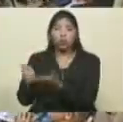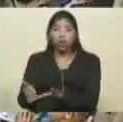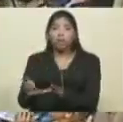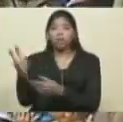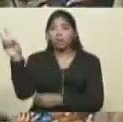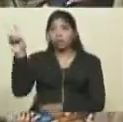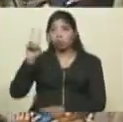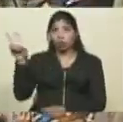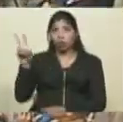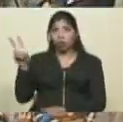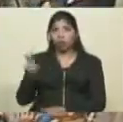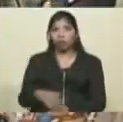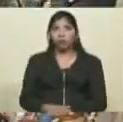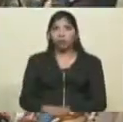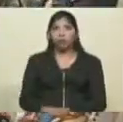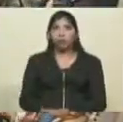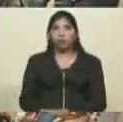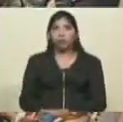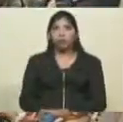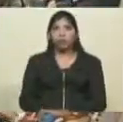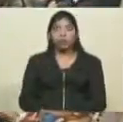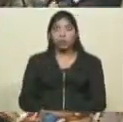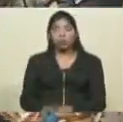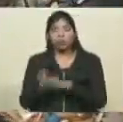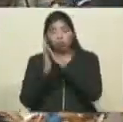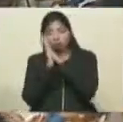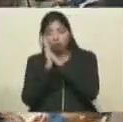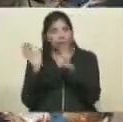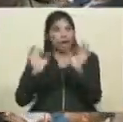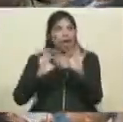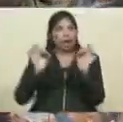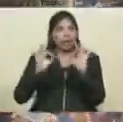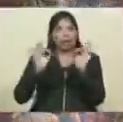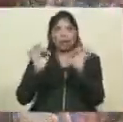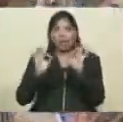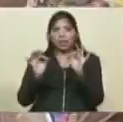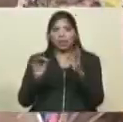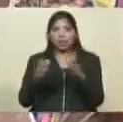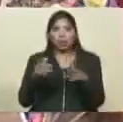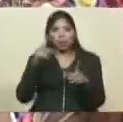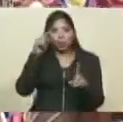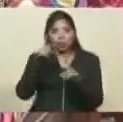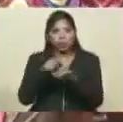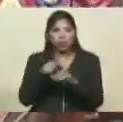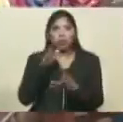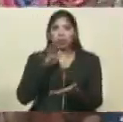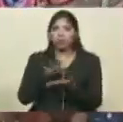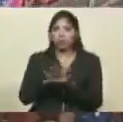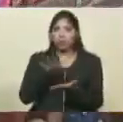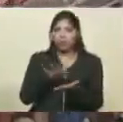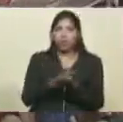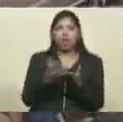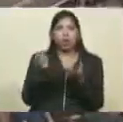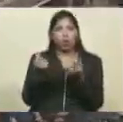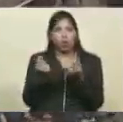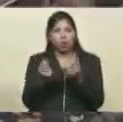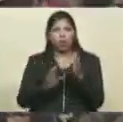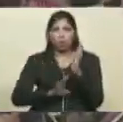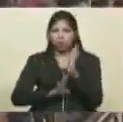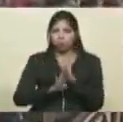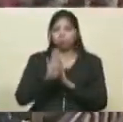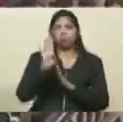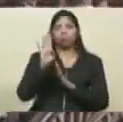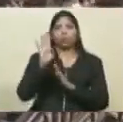Llegó donde trabajó sin descanso por la soberanía política, por la soberanía económica, por la